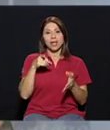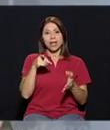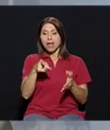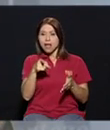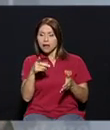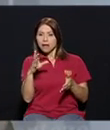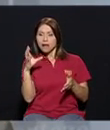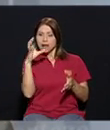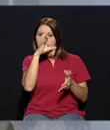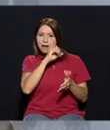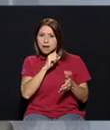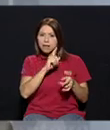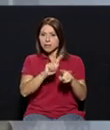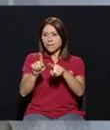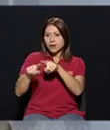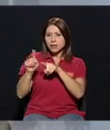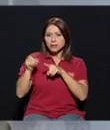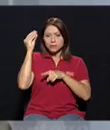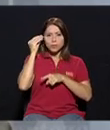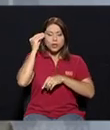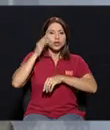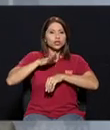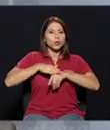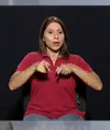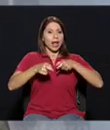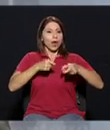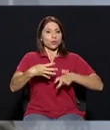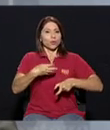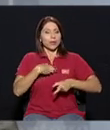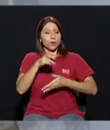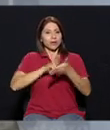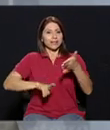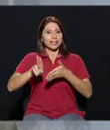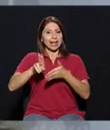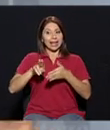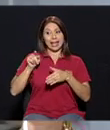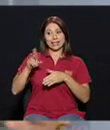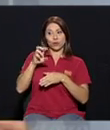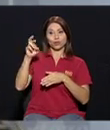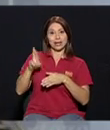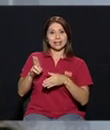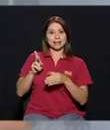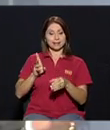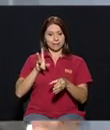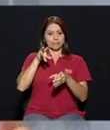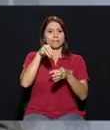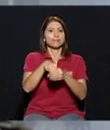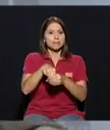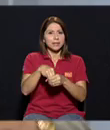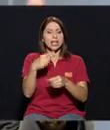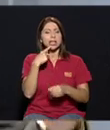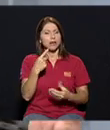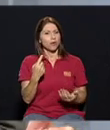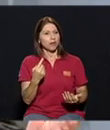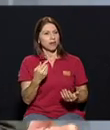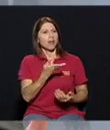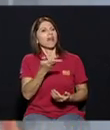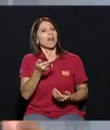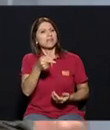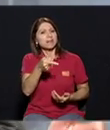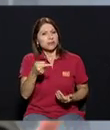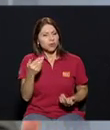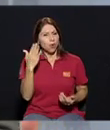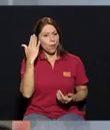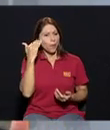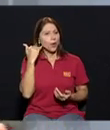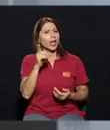se estaba intercambiando criterios sobre la autonomía universitaria, intervino y dijo, bueno, pero ¿qué es eso? ¿Por qué no quitan la